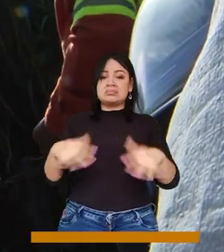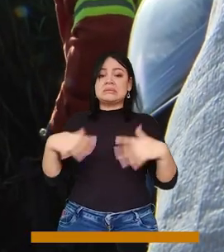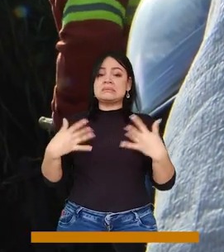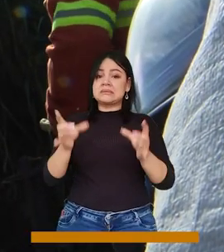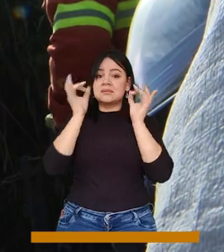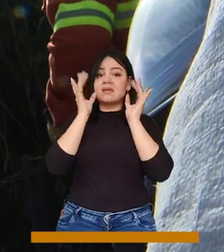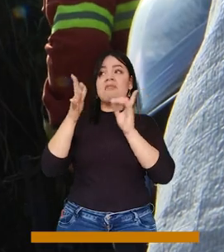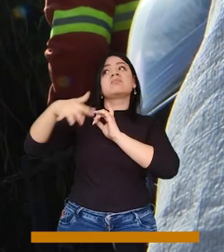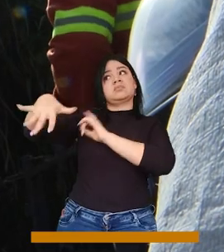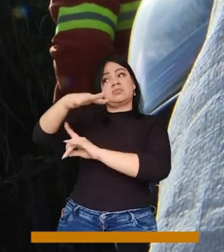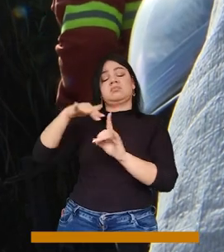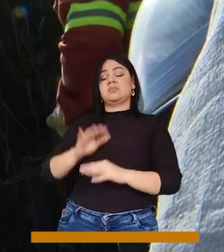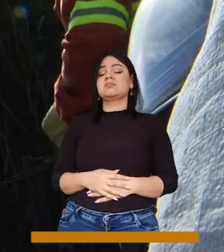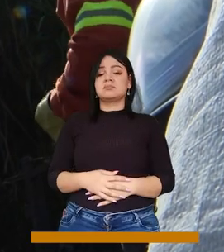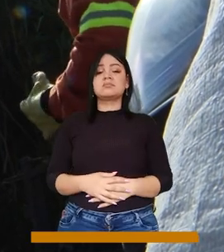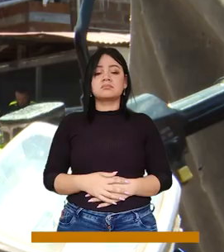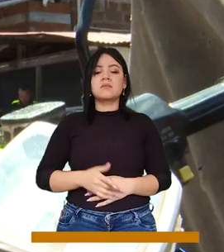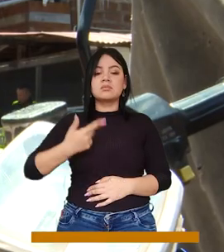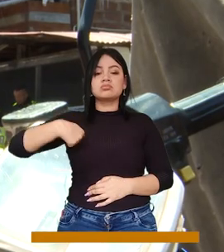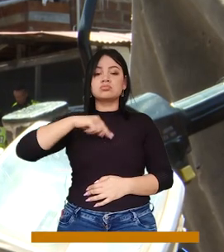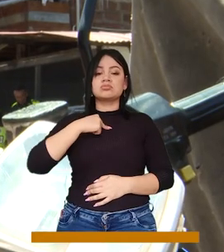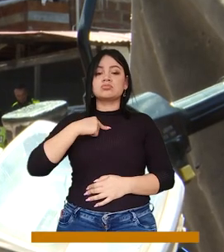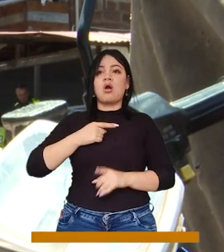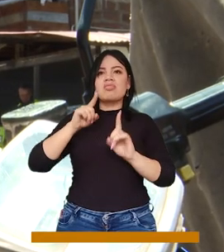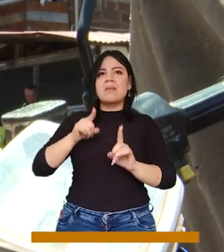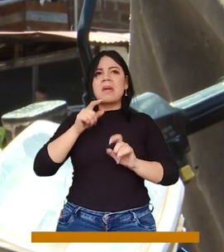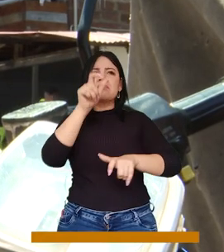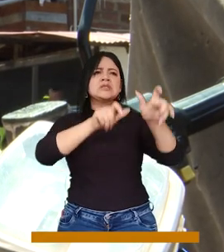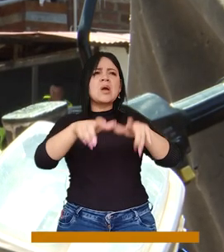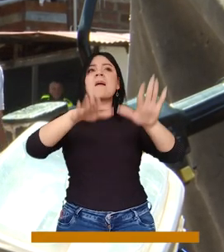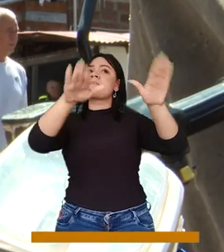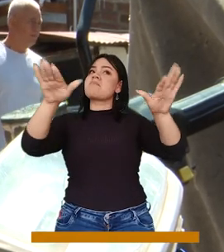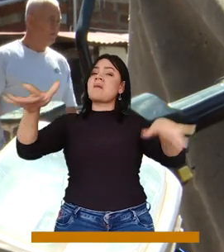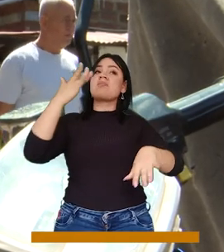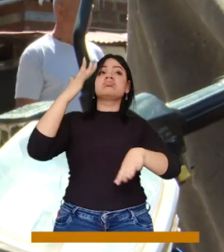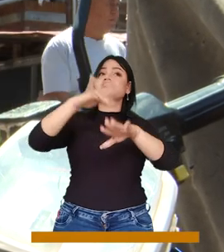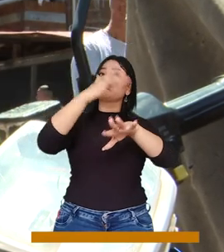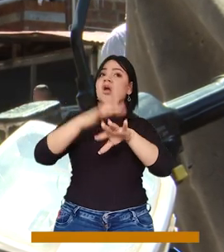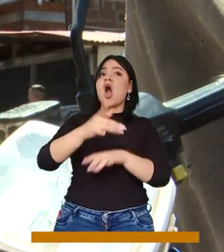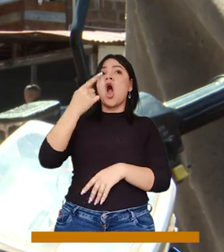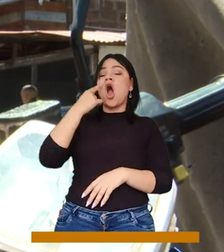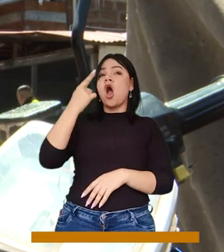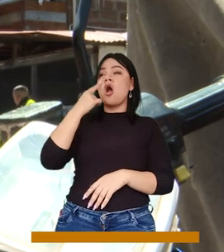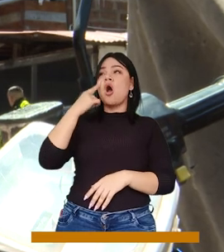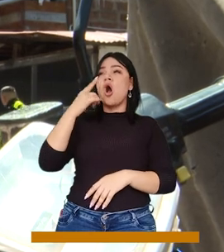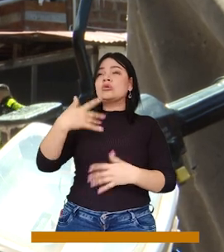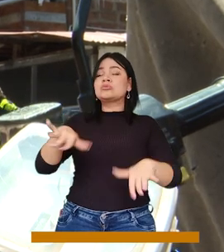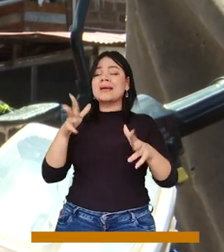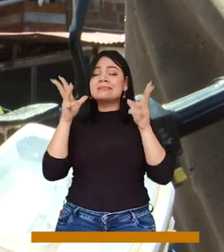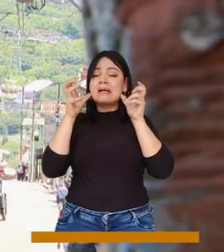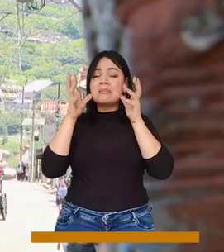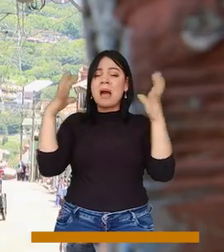todo del aire, o sea, el medio ambiente. Y fuera de eso también, de que nosotros estamos concientizando a la comunidad sobre el ruido,